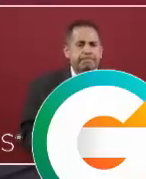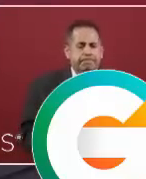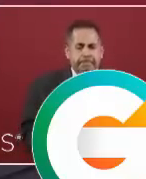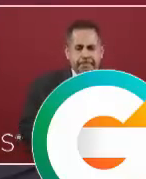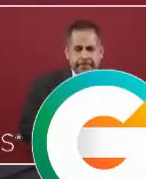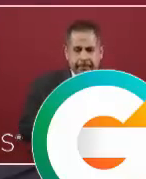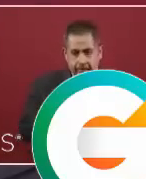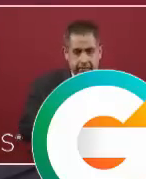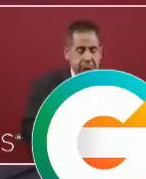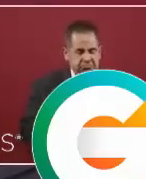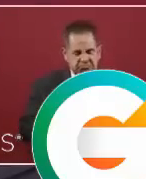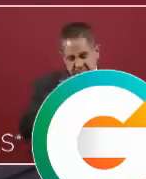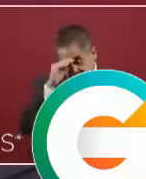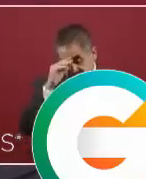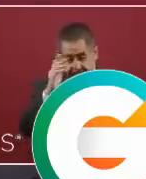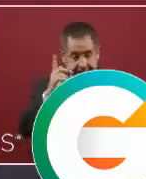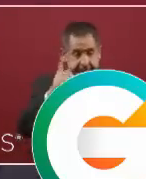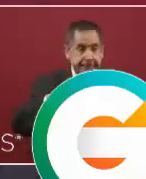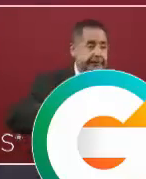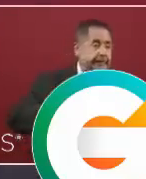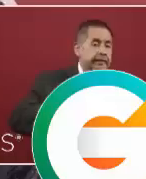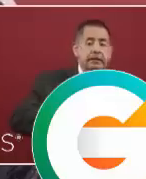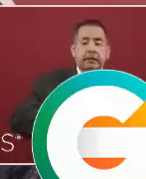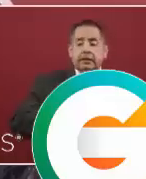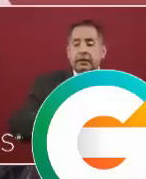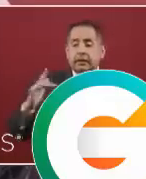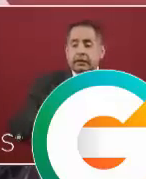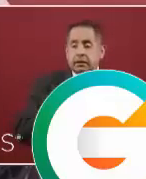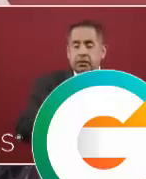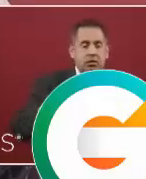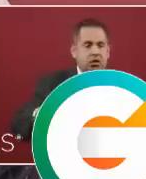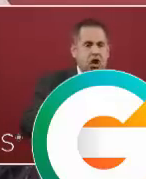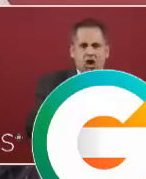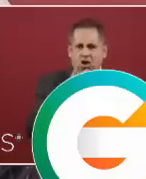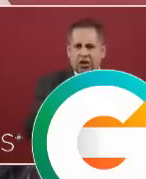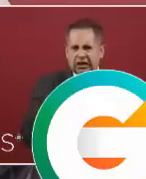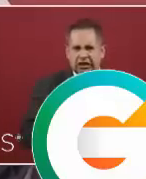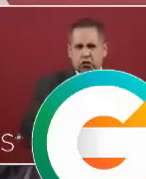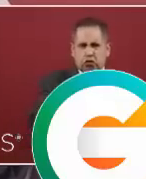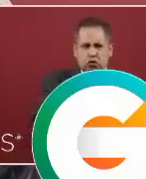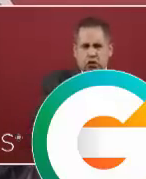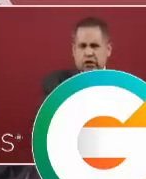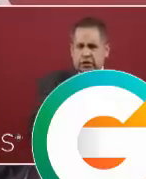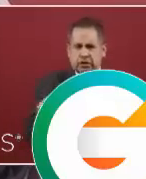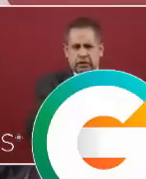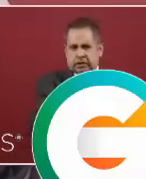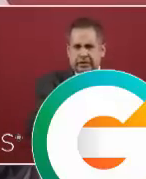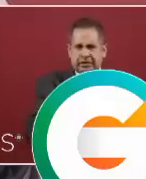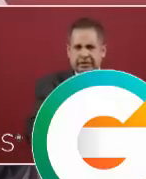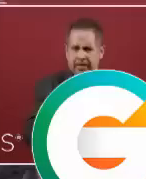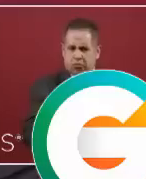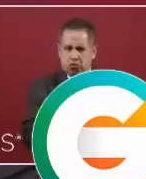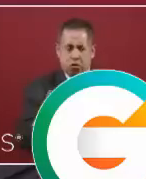contando con el apoyo de dos instituciones que son muy importantes,